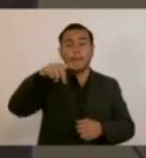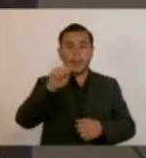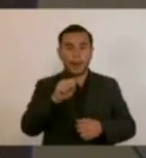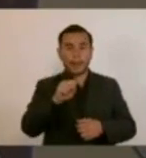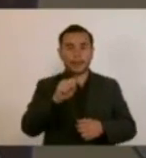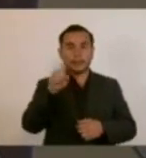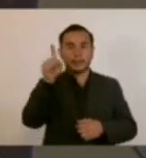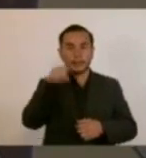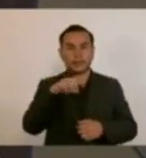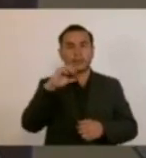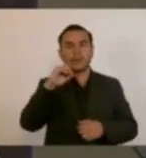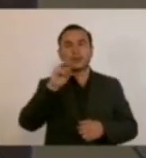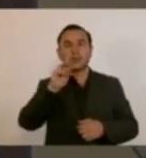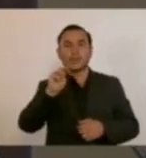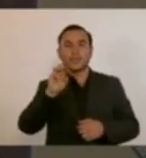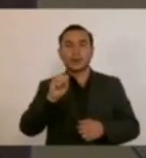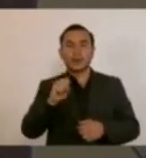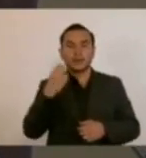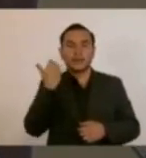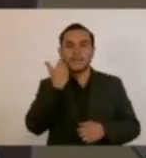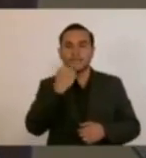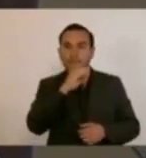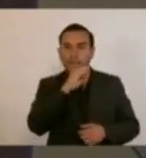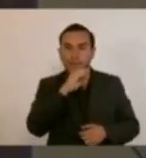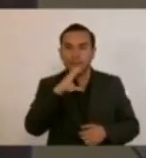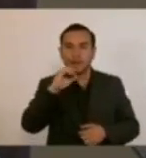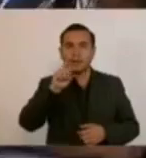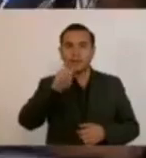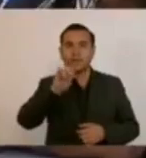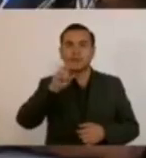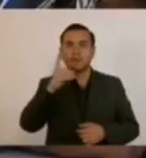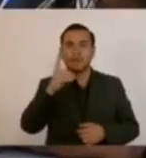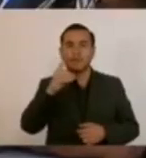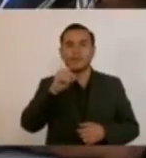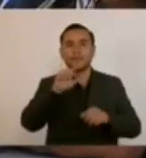tema de enfermedades y sobre todo en el tema del COVID-19.